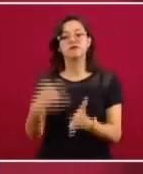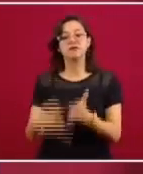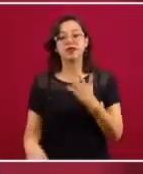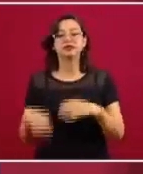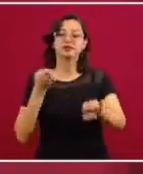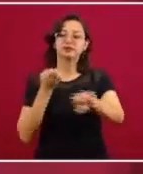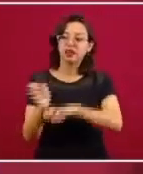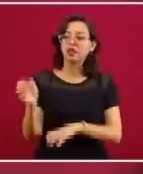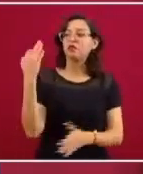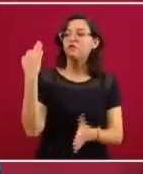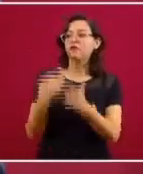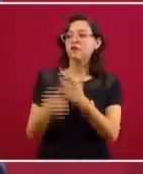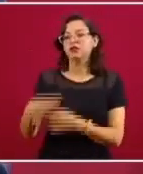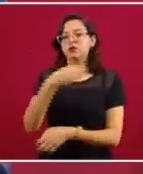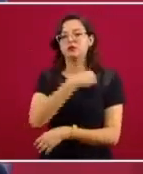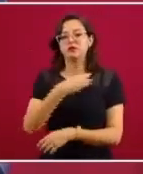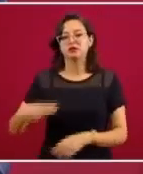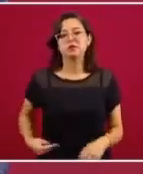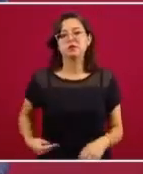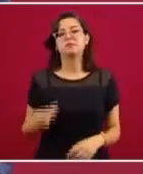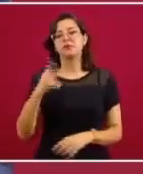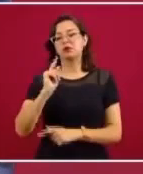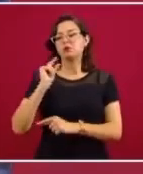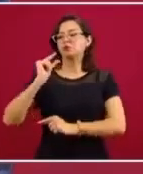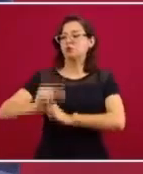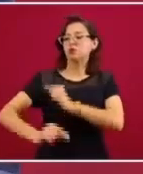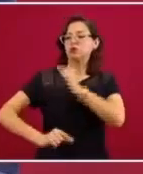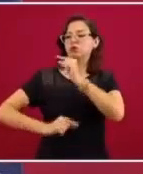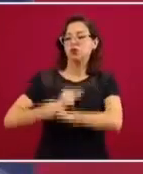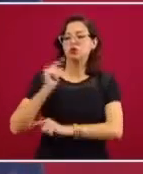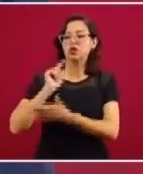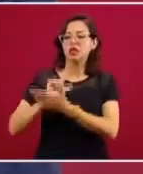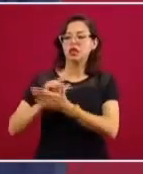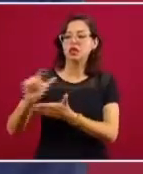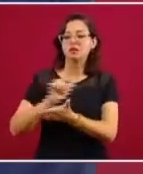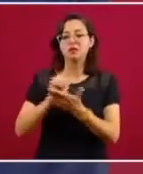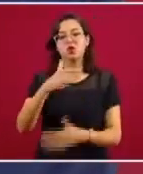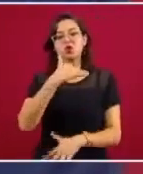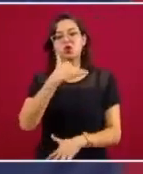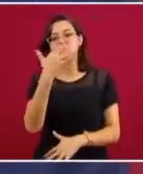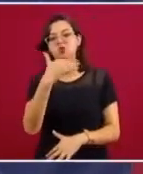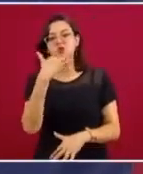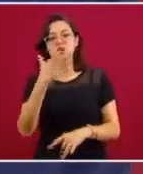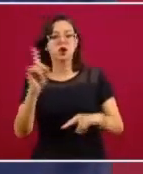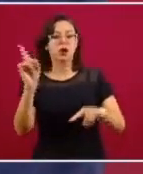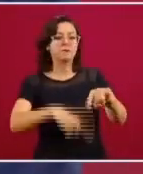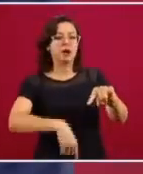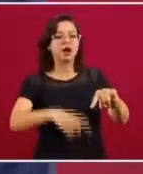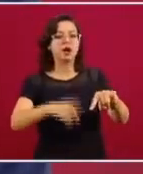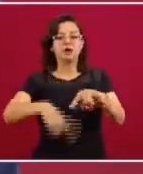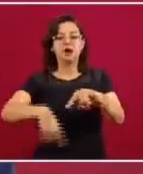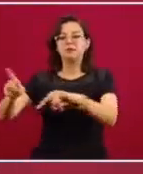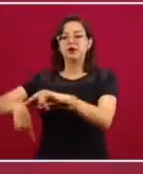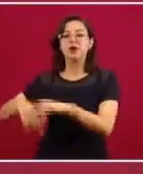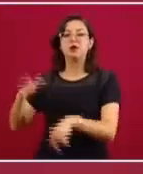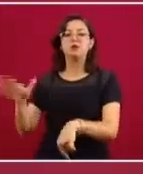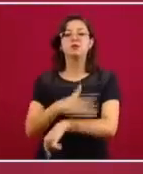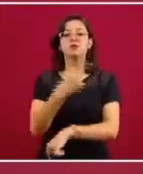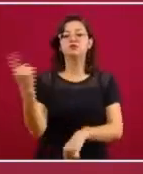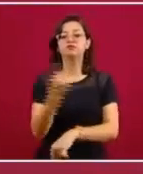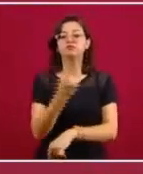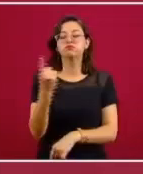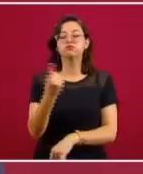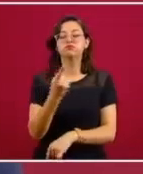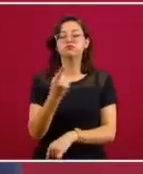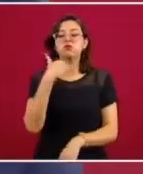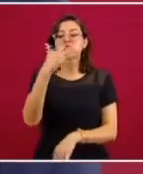pero se ha ido avanzando, porque lo más importante en el combate a la corrupción,